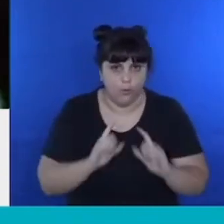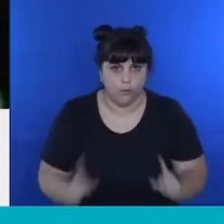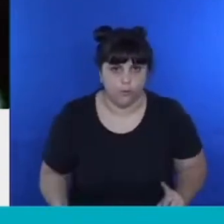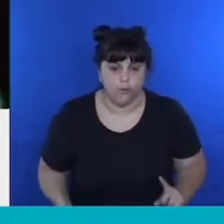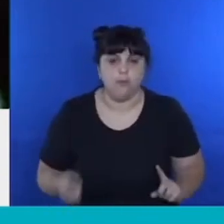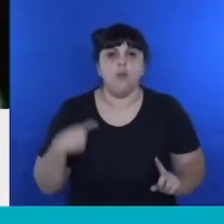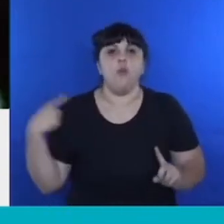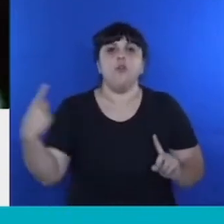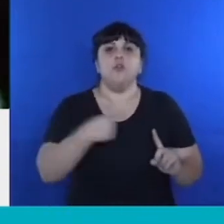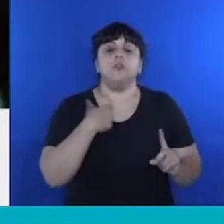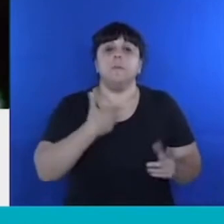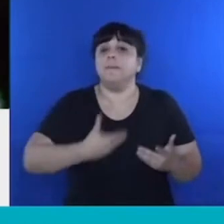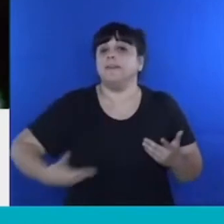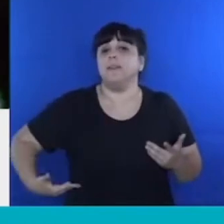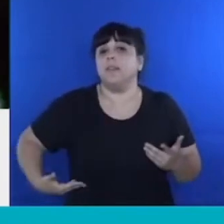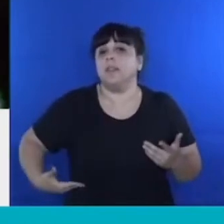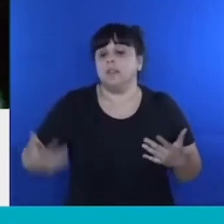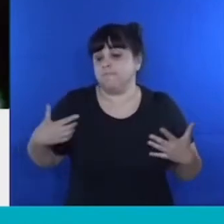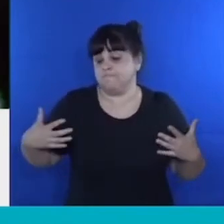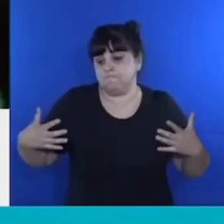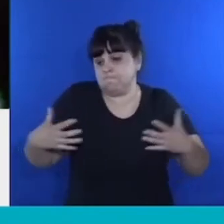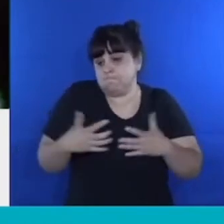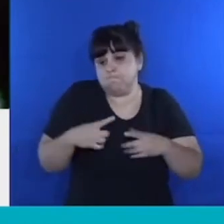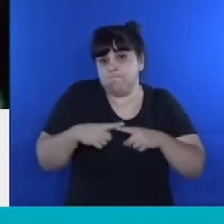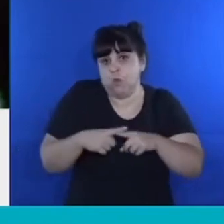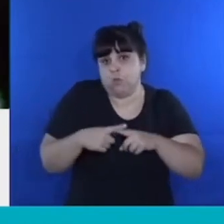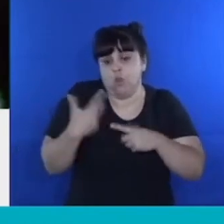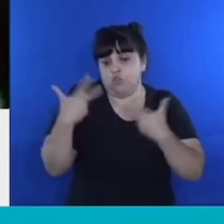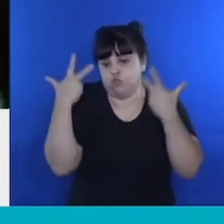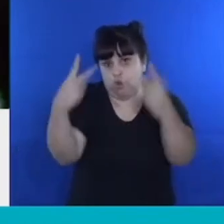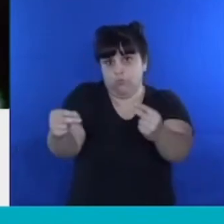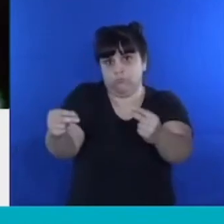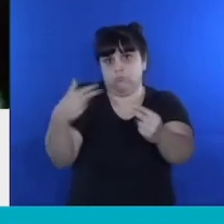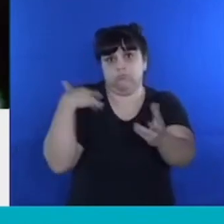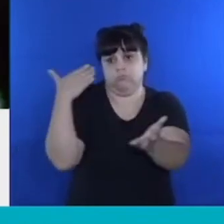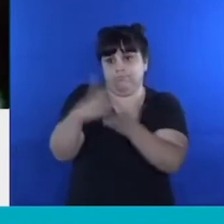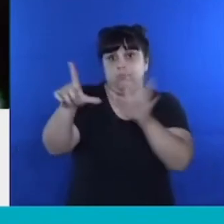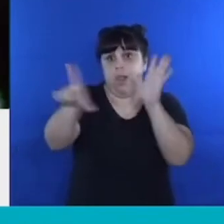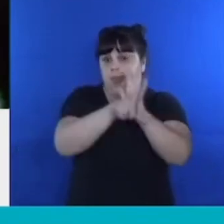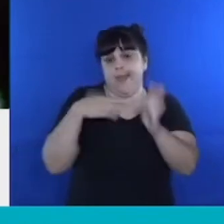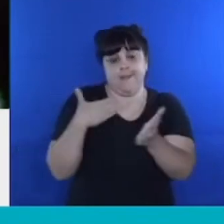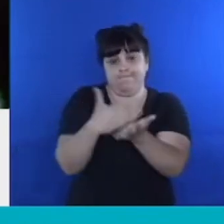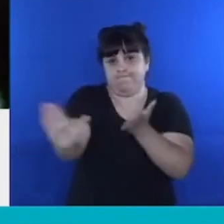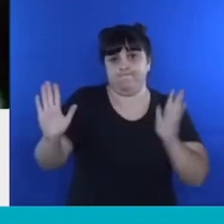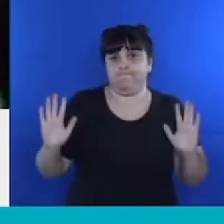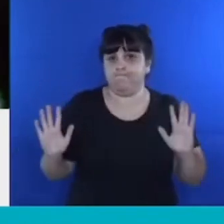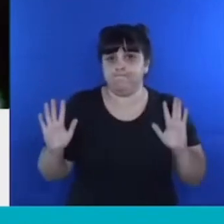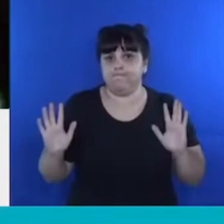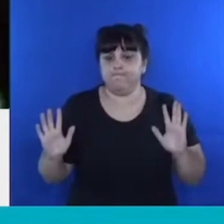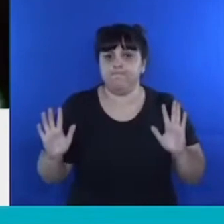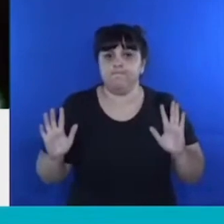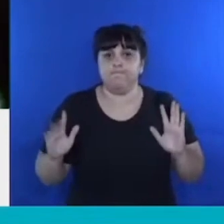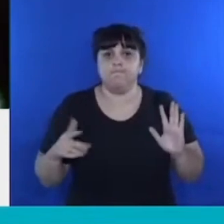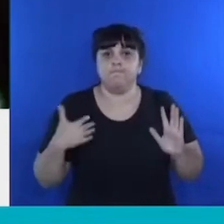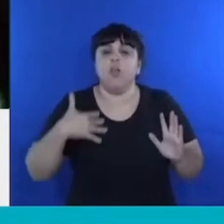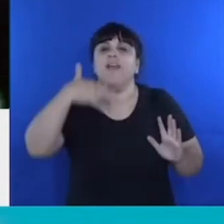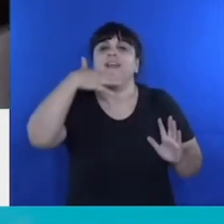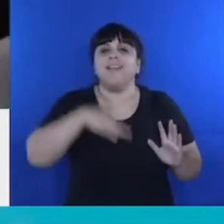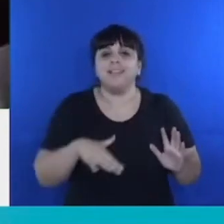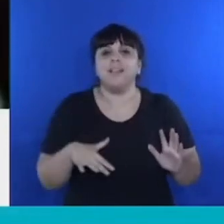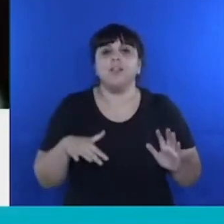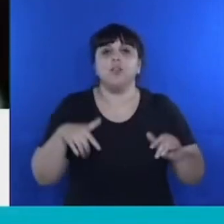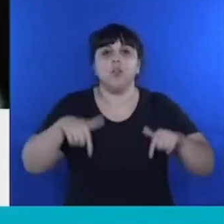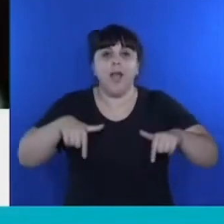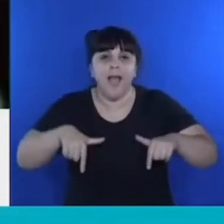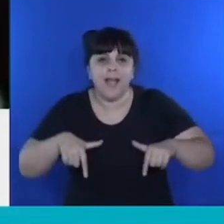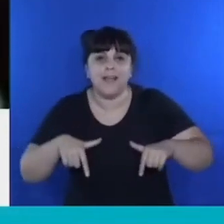Por eso, señor presidente, nos vamos a oponer a esta ley. Entiendo que también